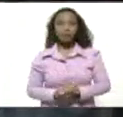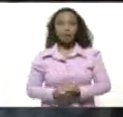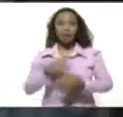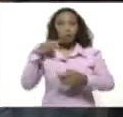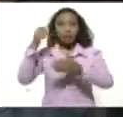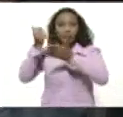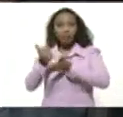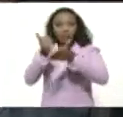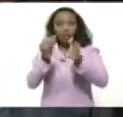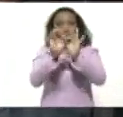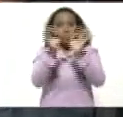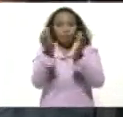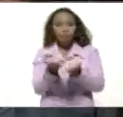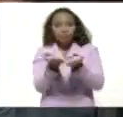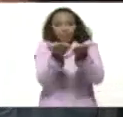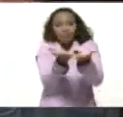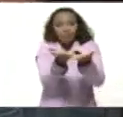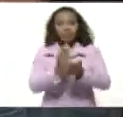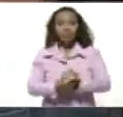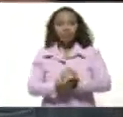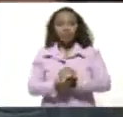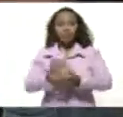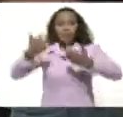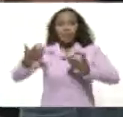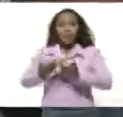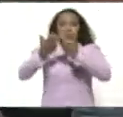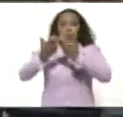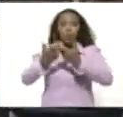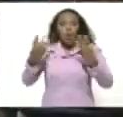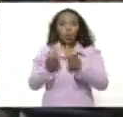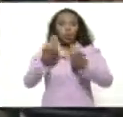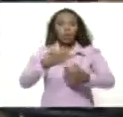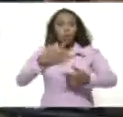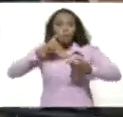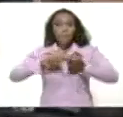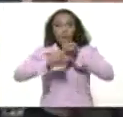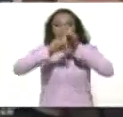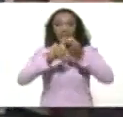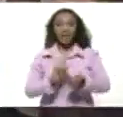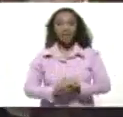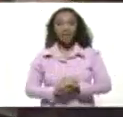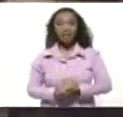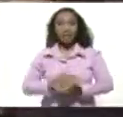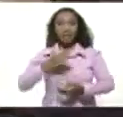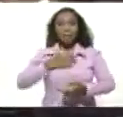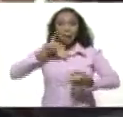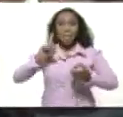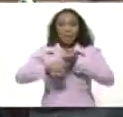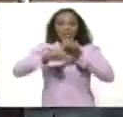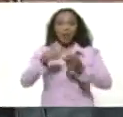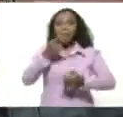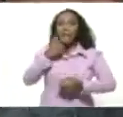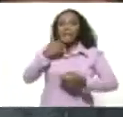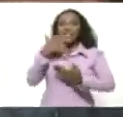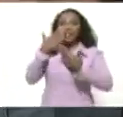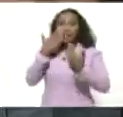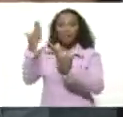Un regalito, vale. Ajá. Una botellita para tomármelo con Silita. Silita la bonita.